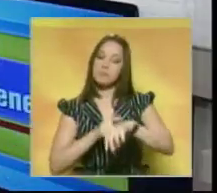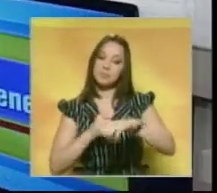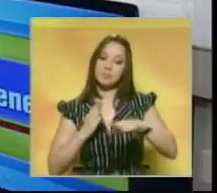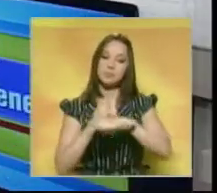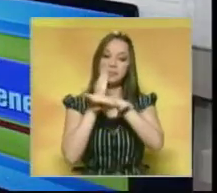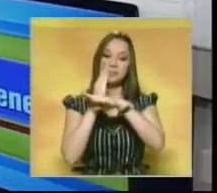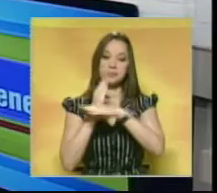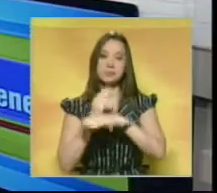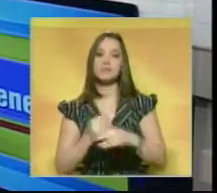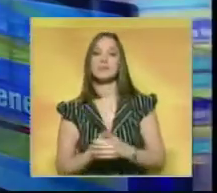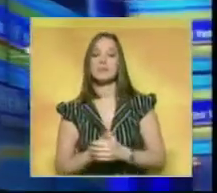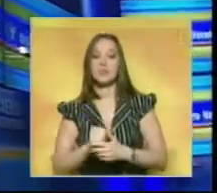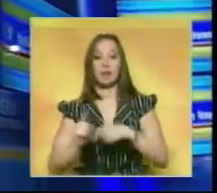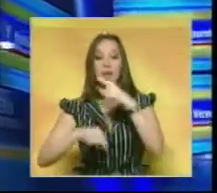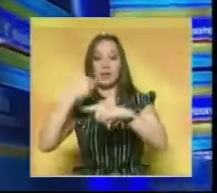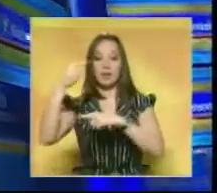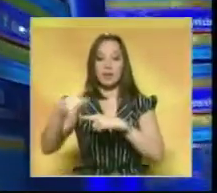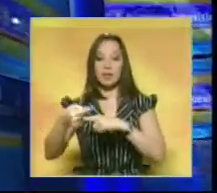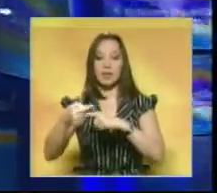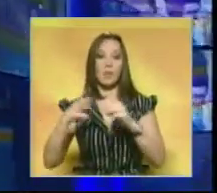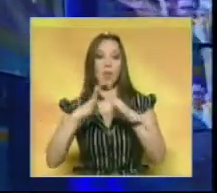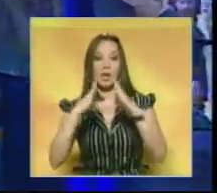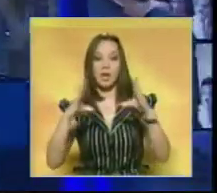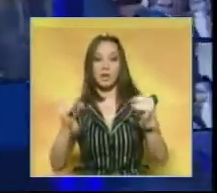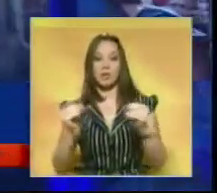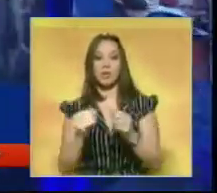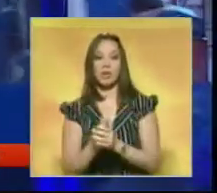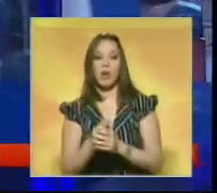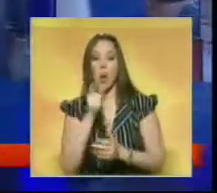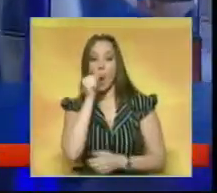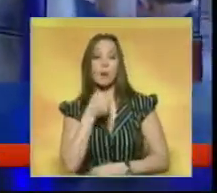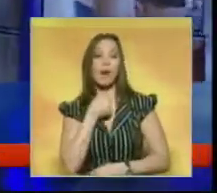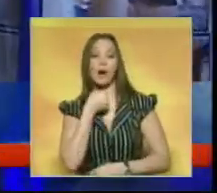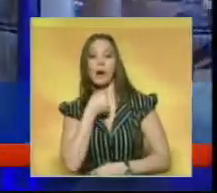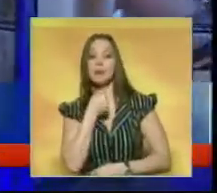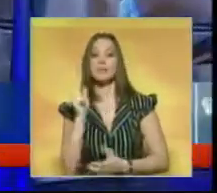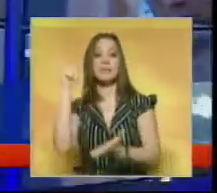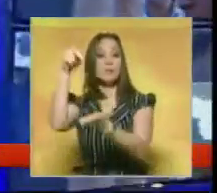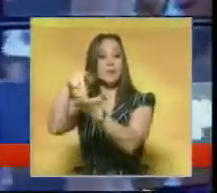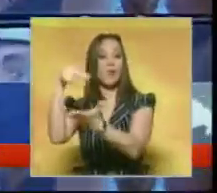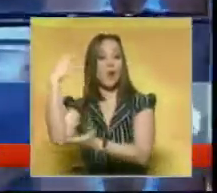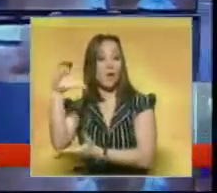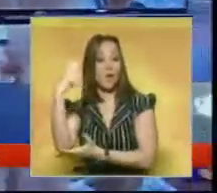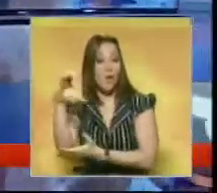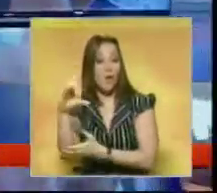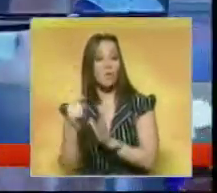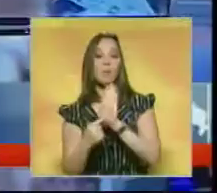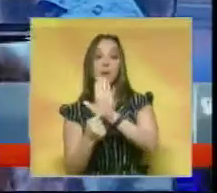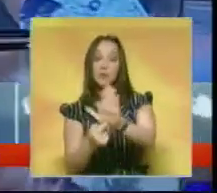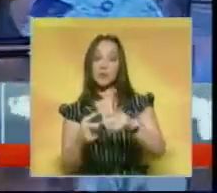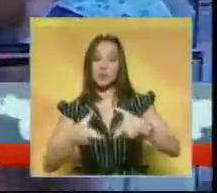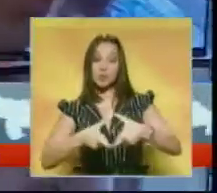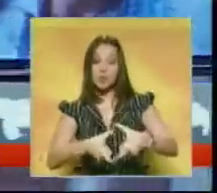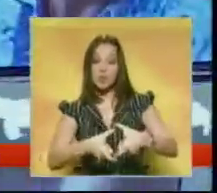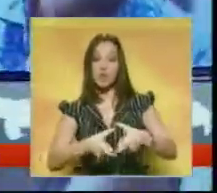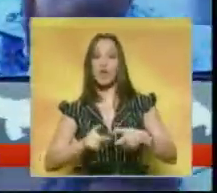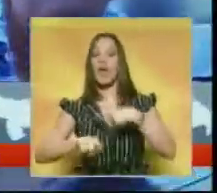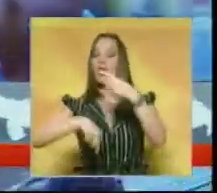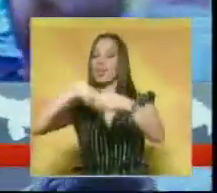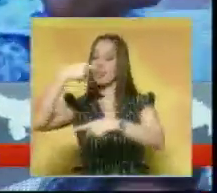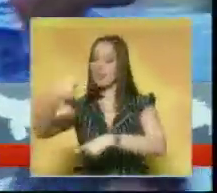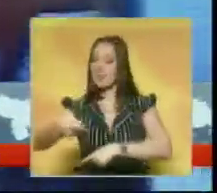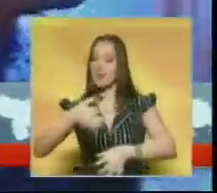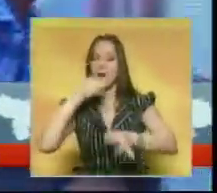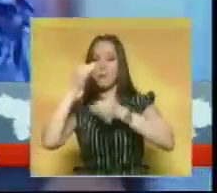hacer una nueva pausa. En breve, En Todo Estaré. Cantante boricua ya se encuentra en Colombia para promocionar su disco. Los detalles